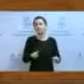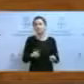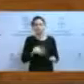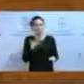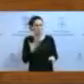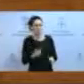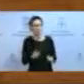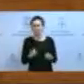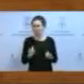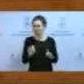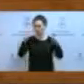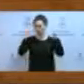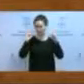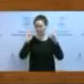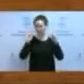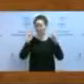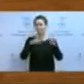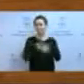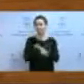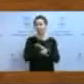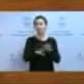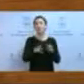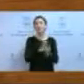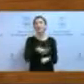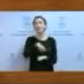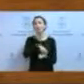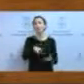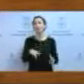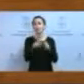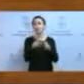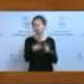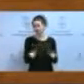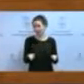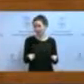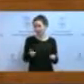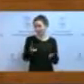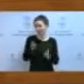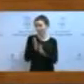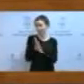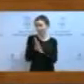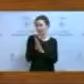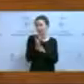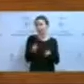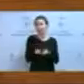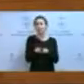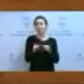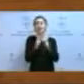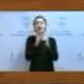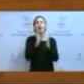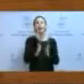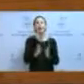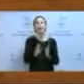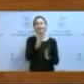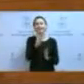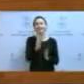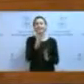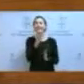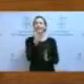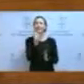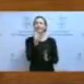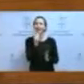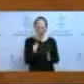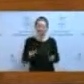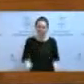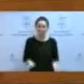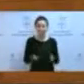disponen de otros recursos, como son los centros sociales, anteriormente llamados hogares de la tercera edad. Como los recursos